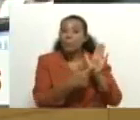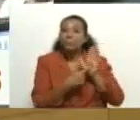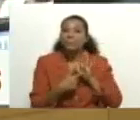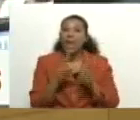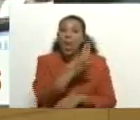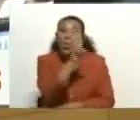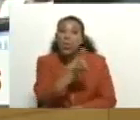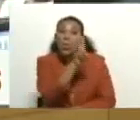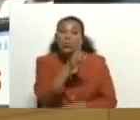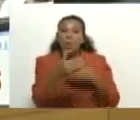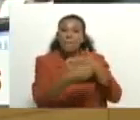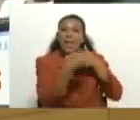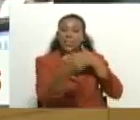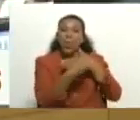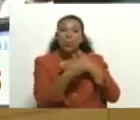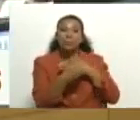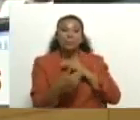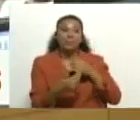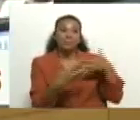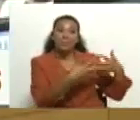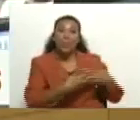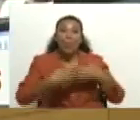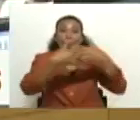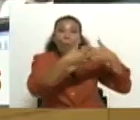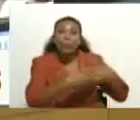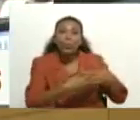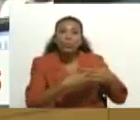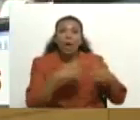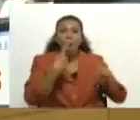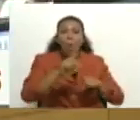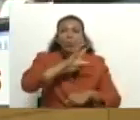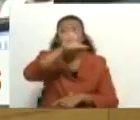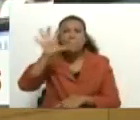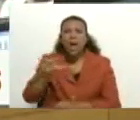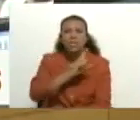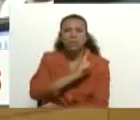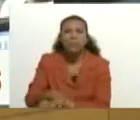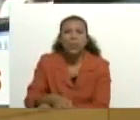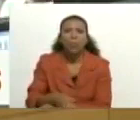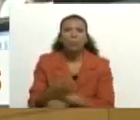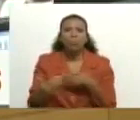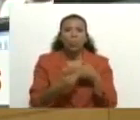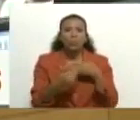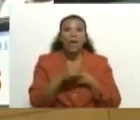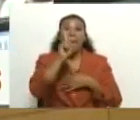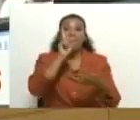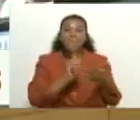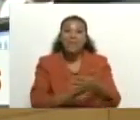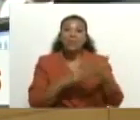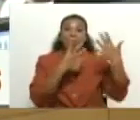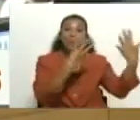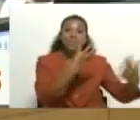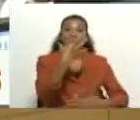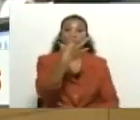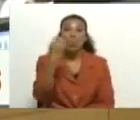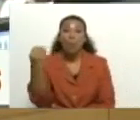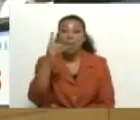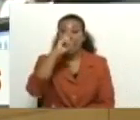uso de medidas coercitivas unilaterales se ha convertido en una práctica recurrente desde